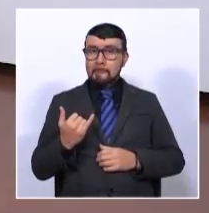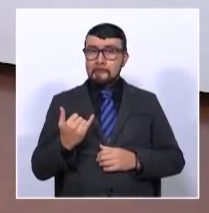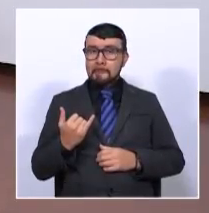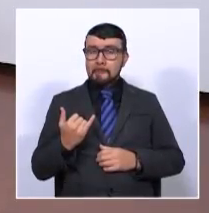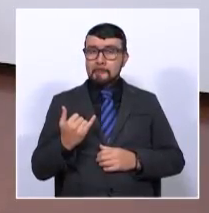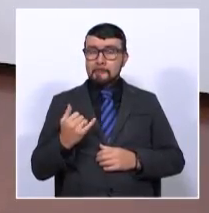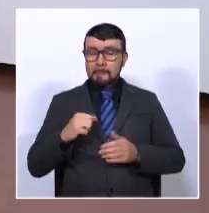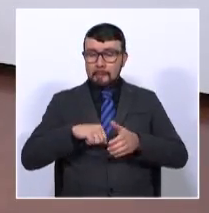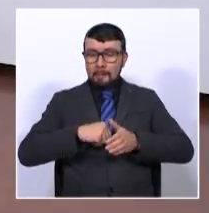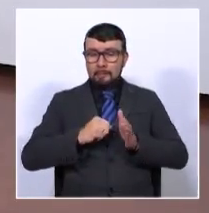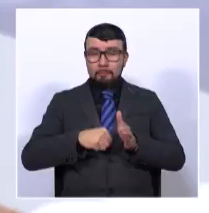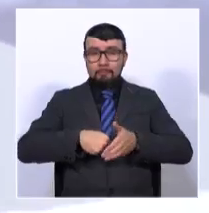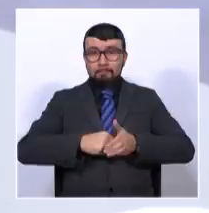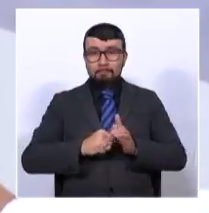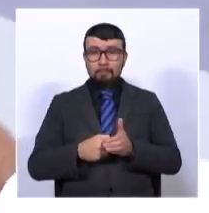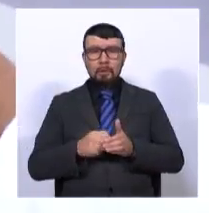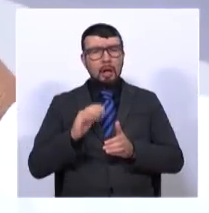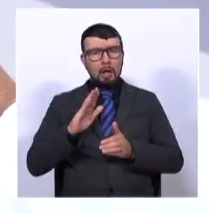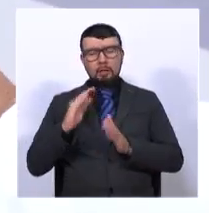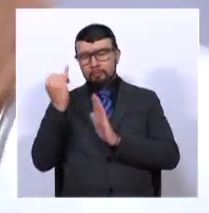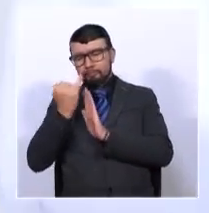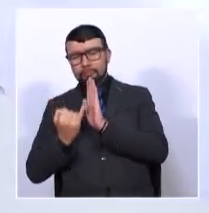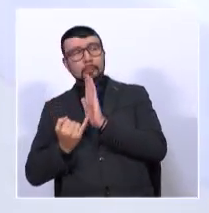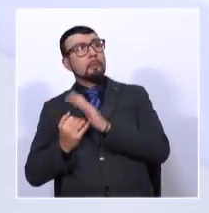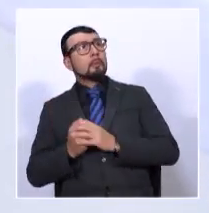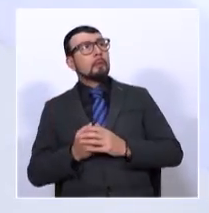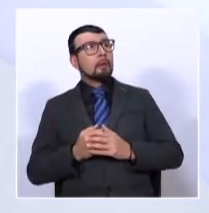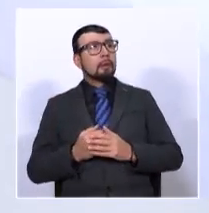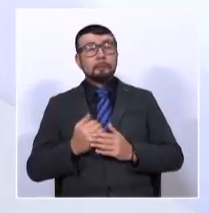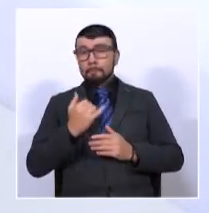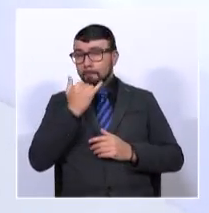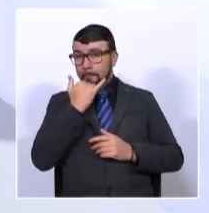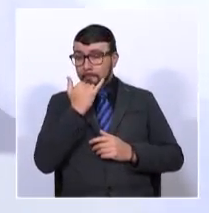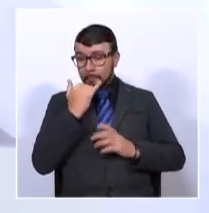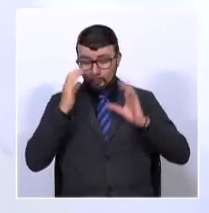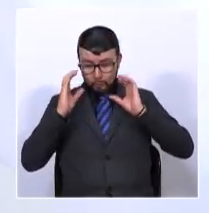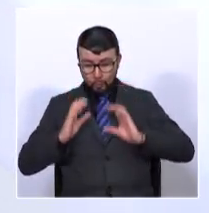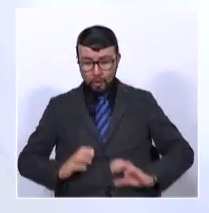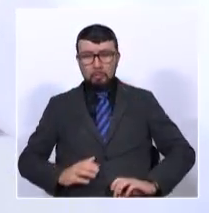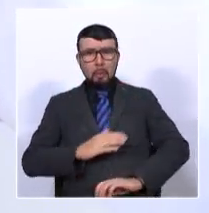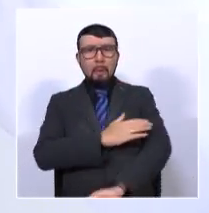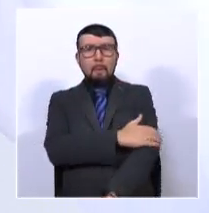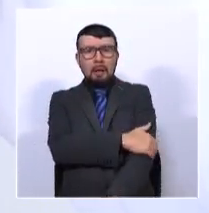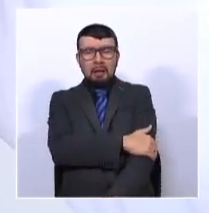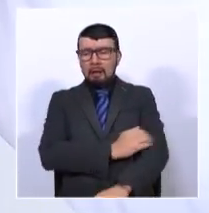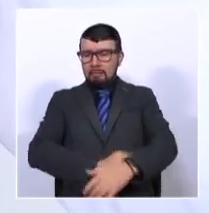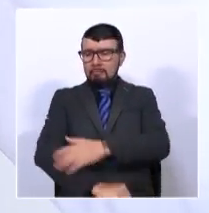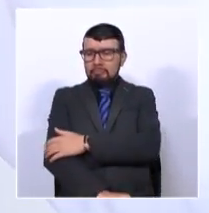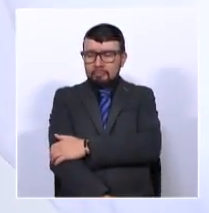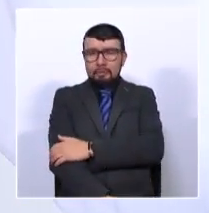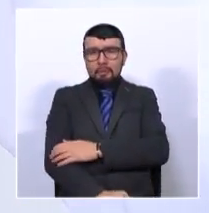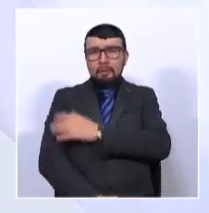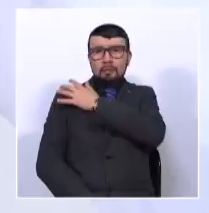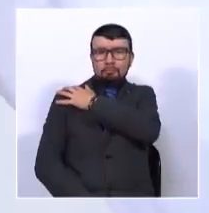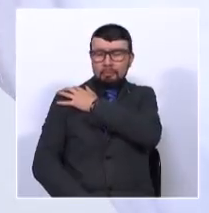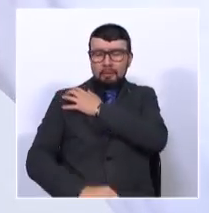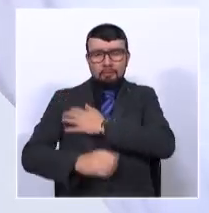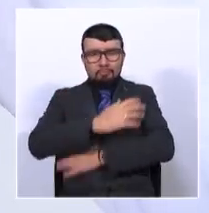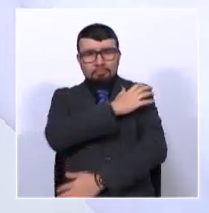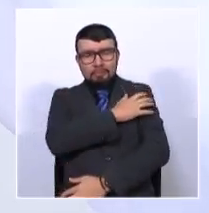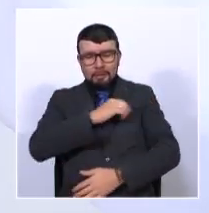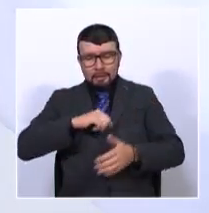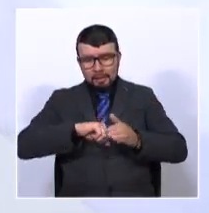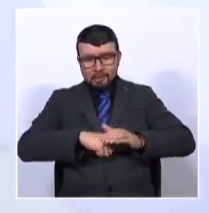que tengo en el iPad. Bueno, entonces tenemos las superficies articulares y ellas están, esto que